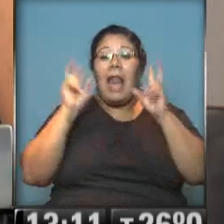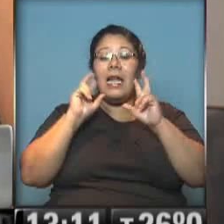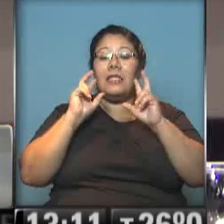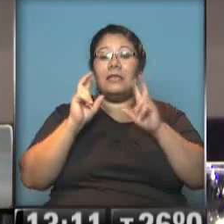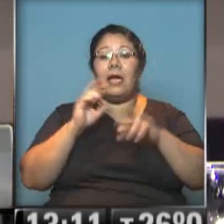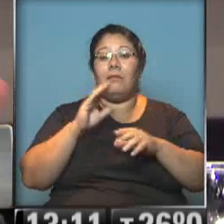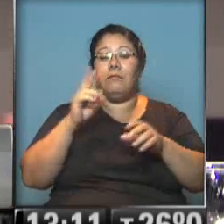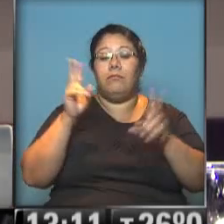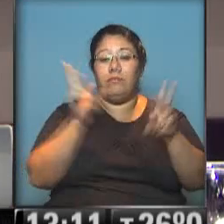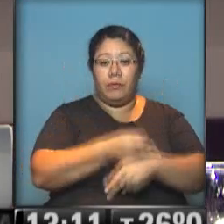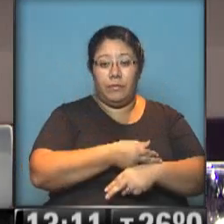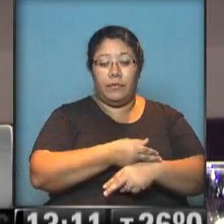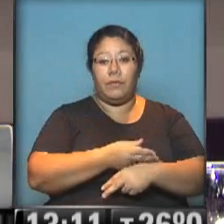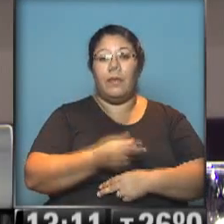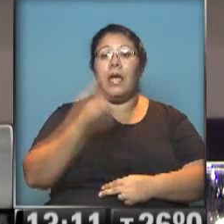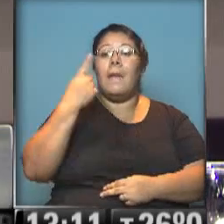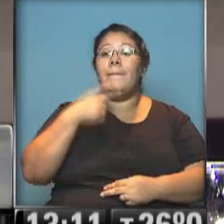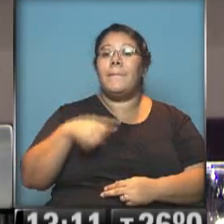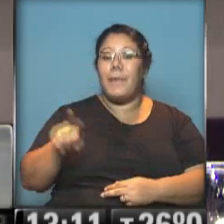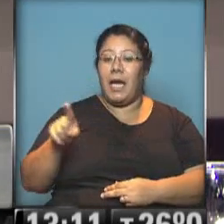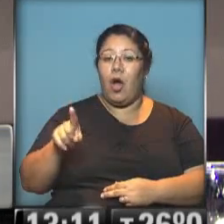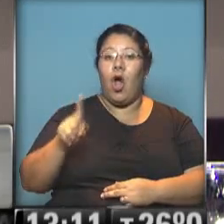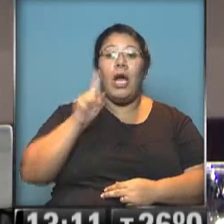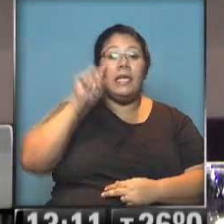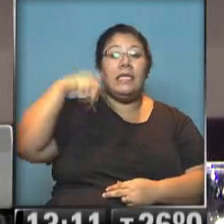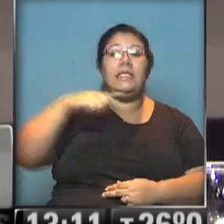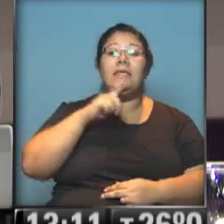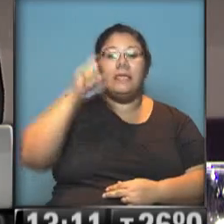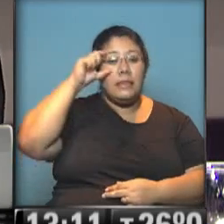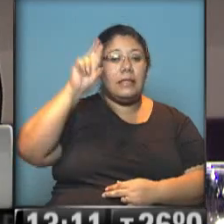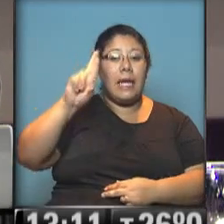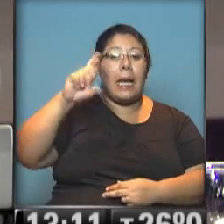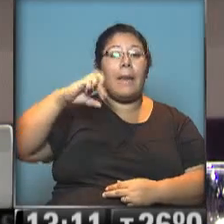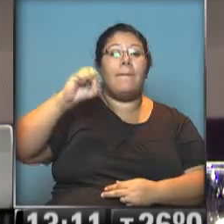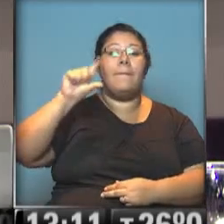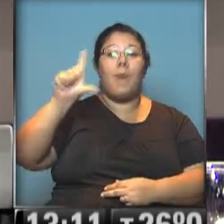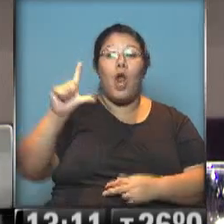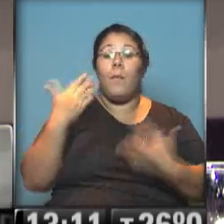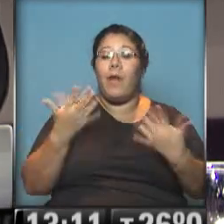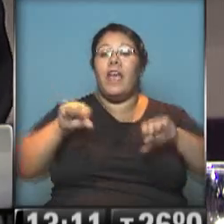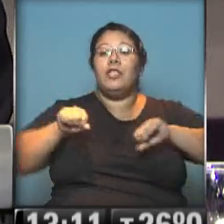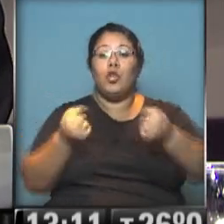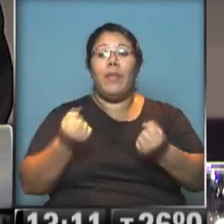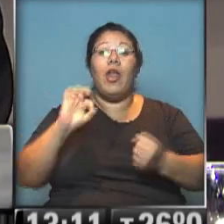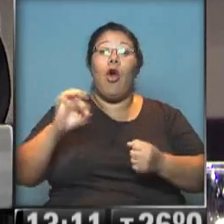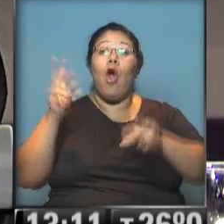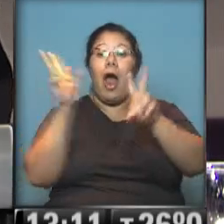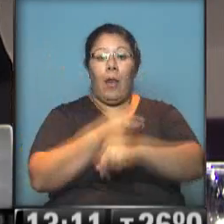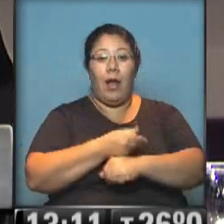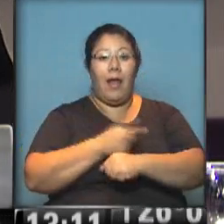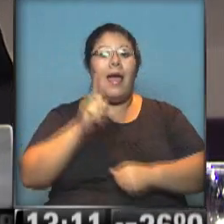ver el gobierno pero interpol puede suspenderlas o anularlas pero sólo puede ser interpol